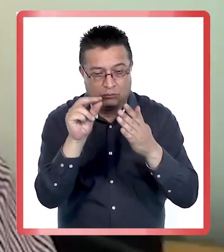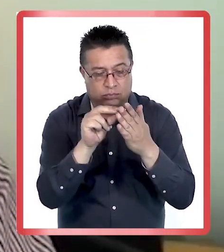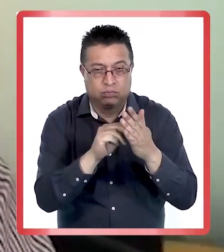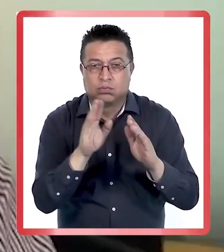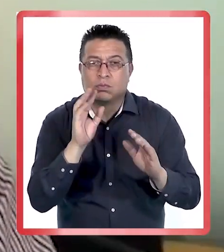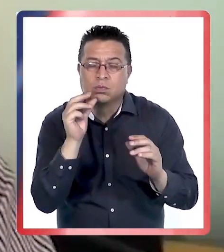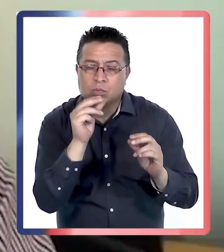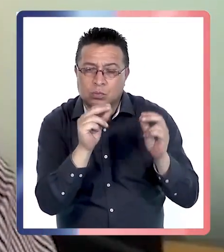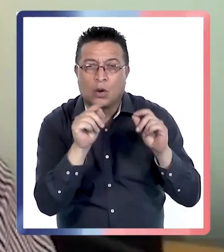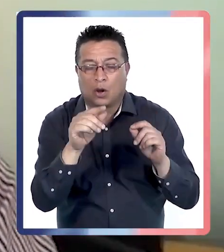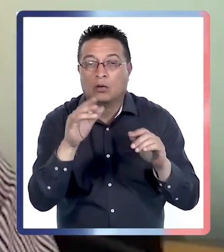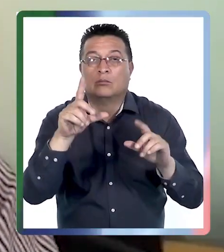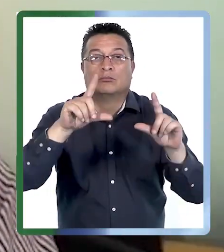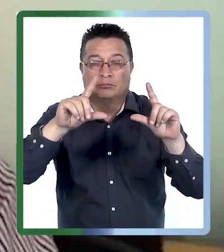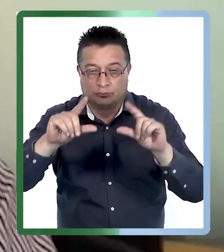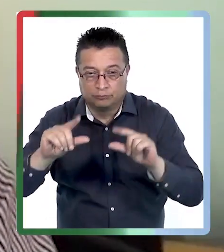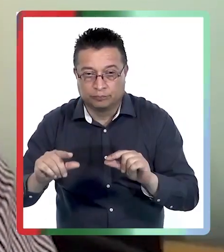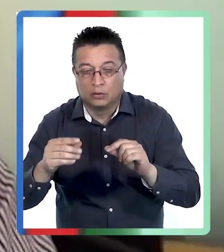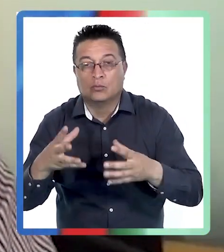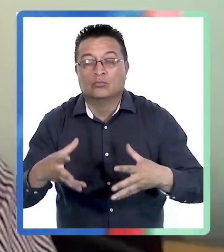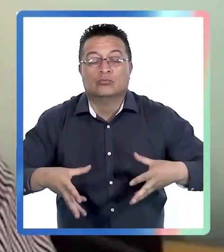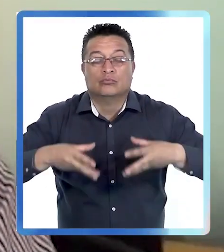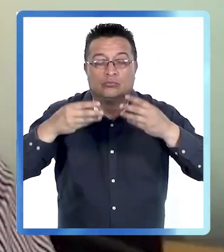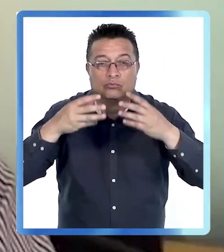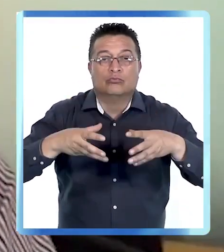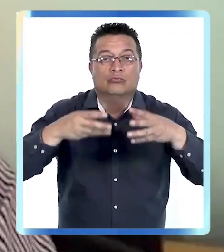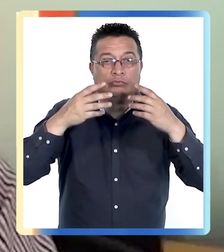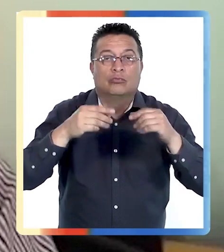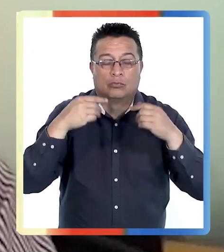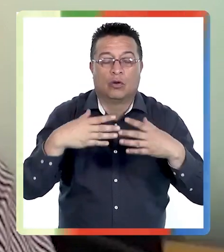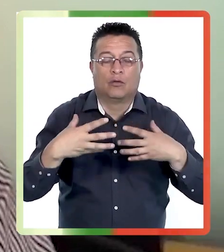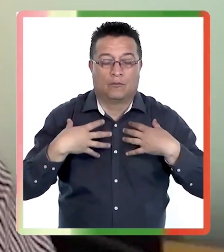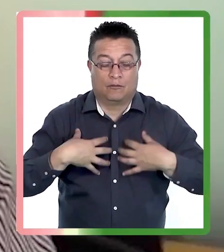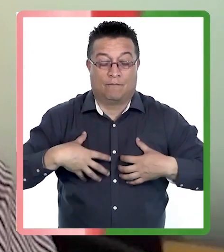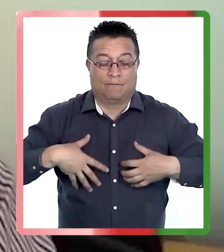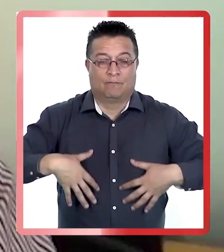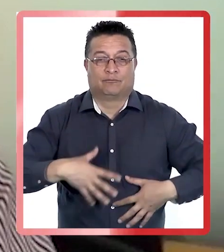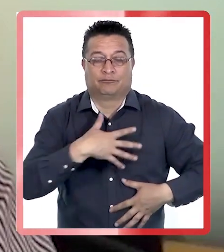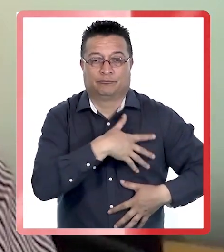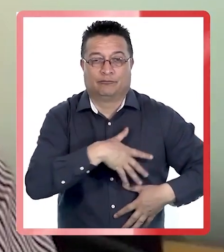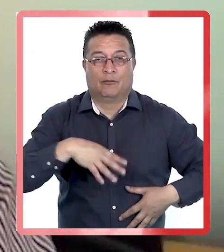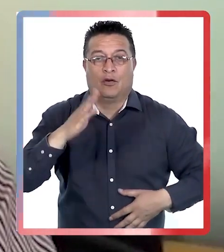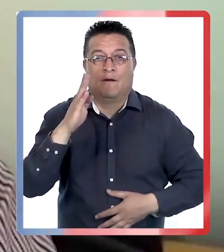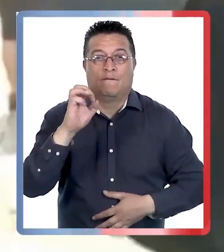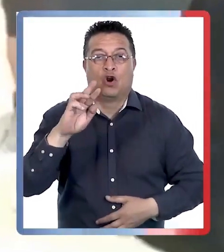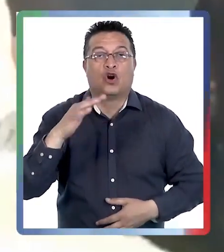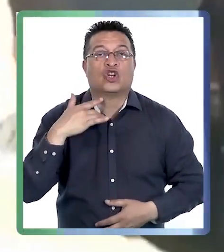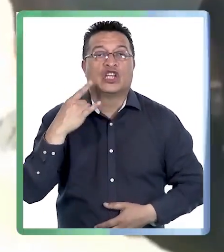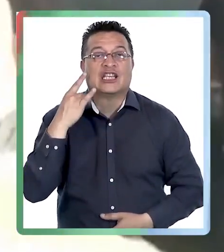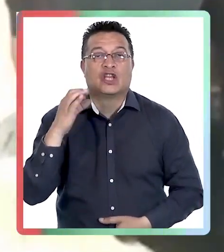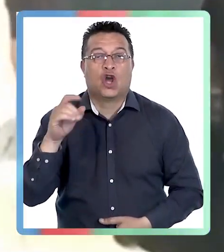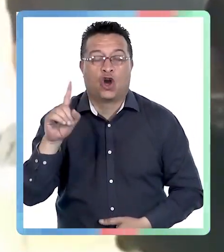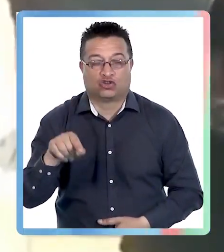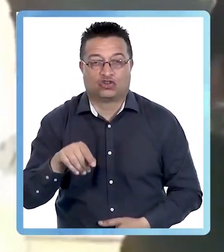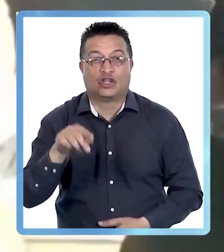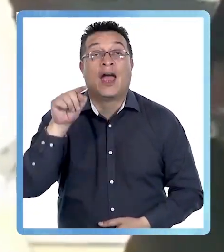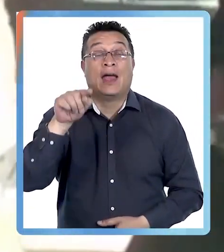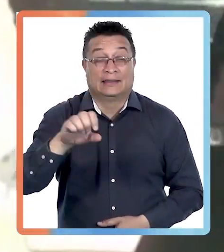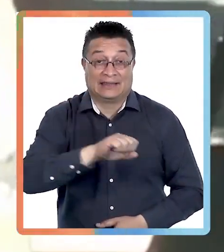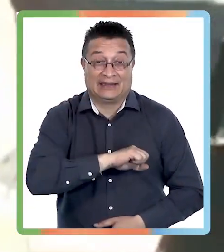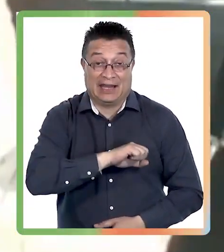elementos particulados y la reducción de la inhalación a nivel de los bronquios propiamente tal. Santiago, la